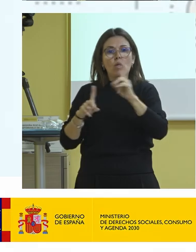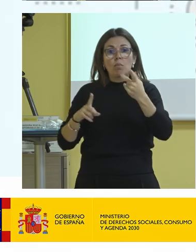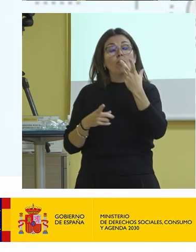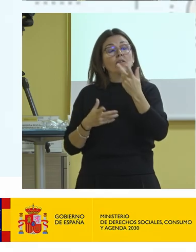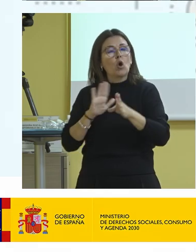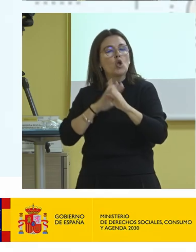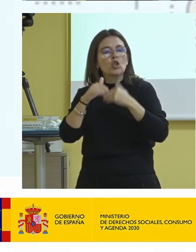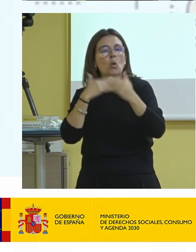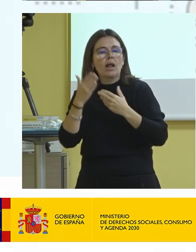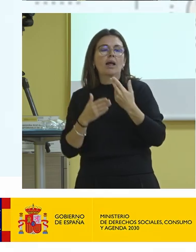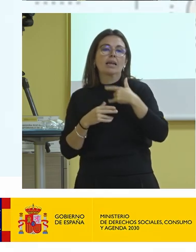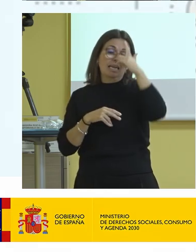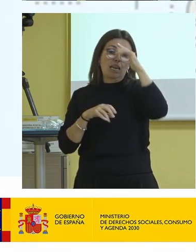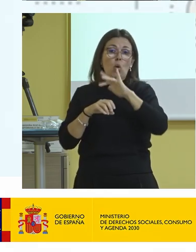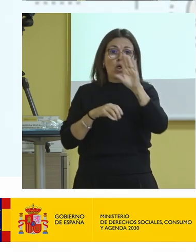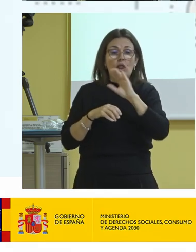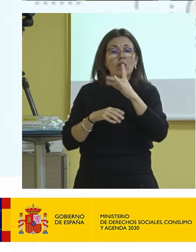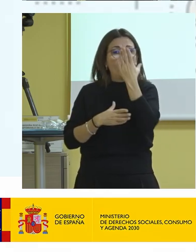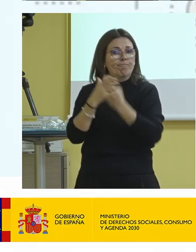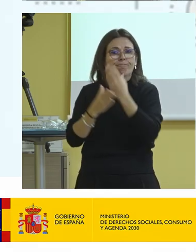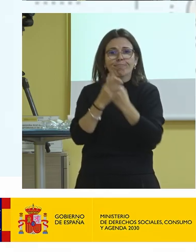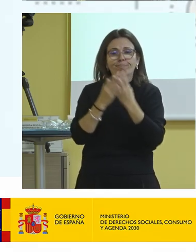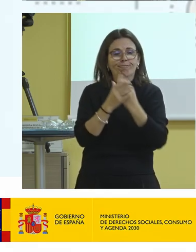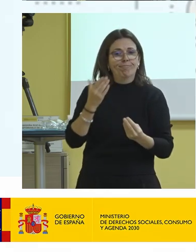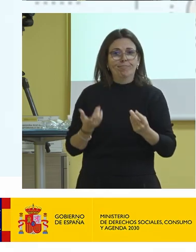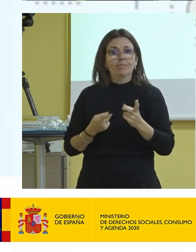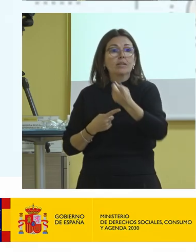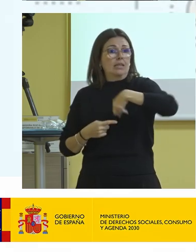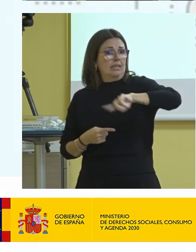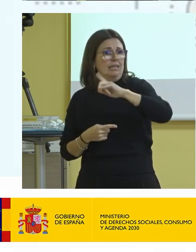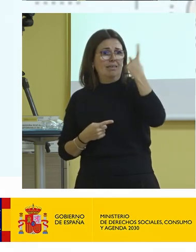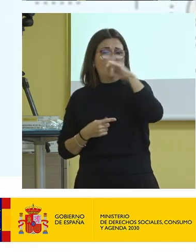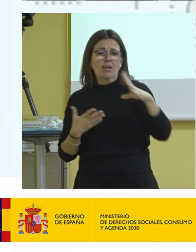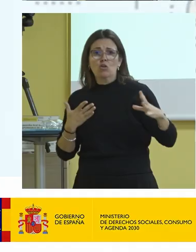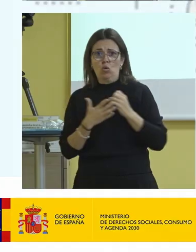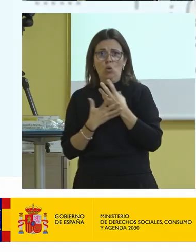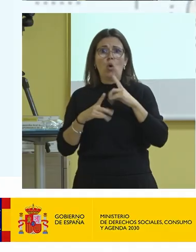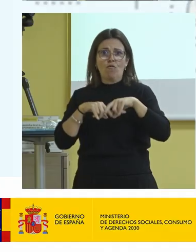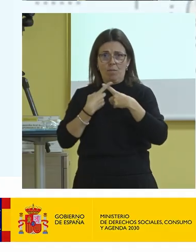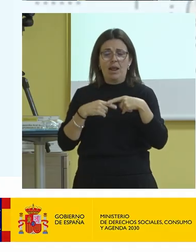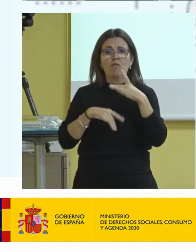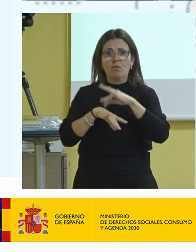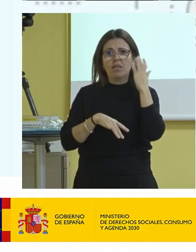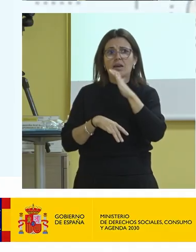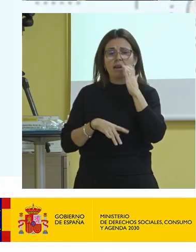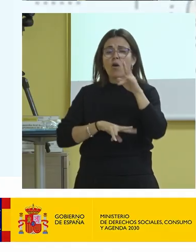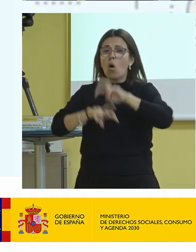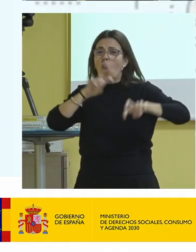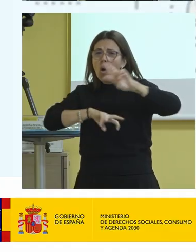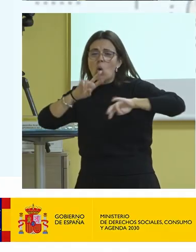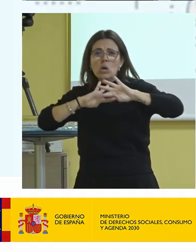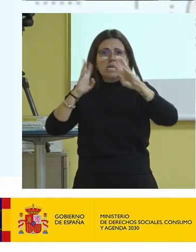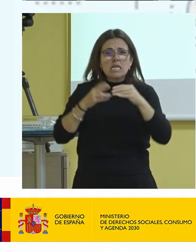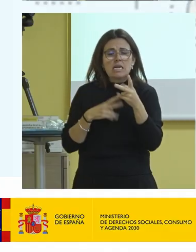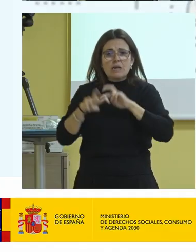muchos errores sobre la neurociencia campen a sus anchas. Y ya os digo, y lo sabéis todos los que tenéis familiares con enfermedades raras, que os ponéis a buscar información como